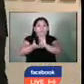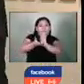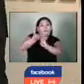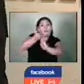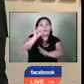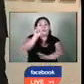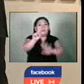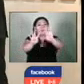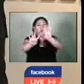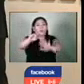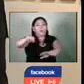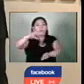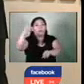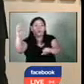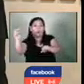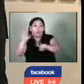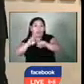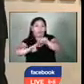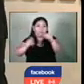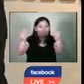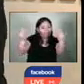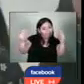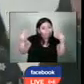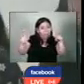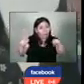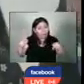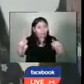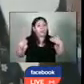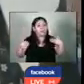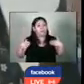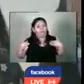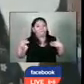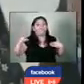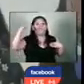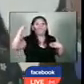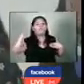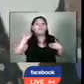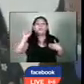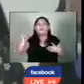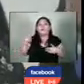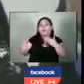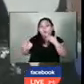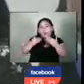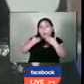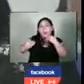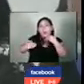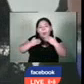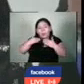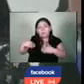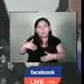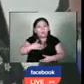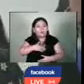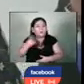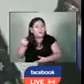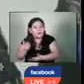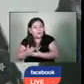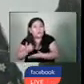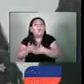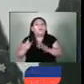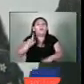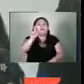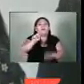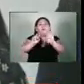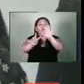19 millones en comparación al presente año. La ministra de Economía explicó a los diputados que se utilizarán 17